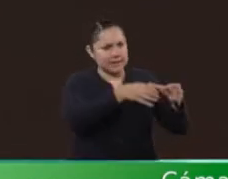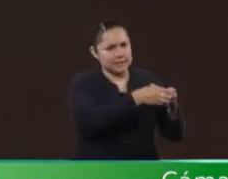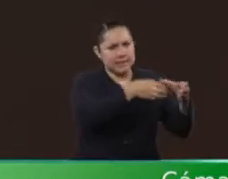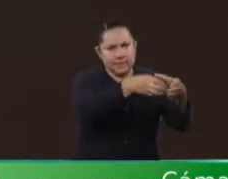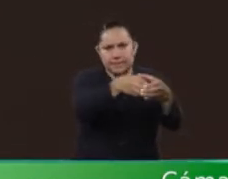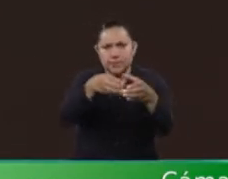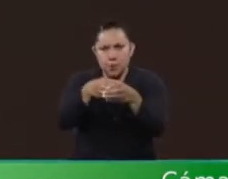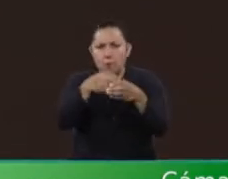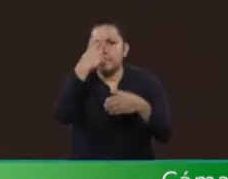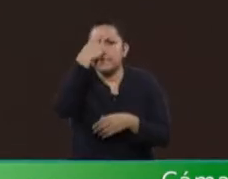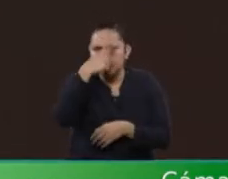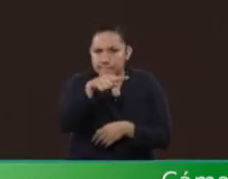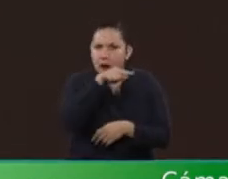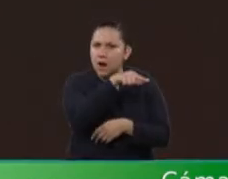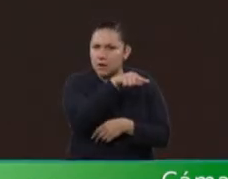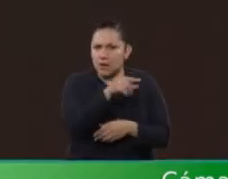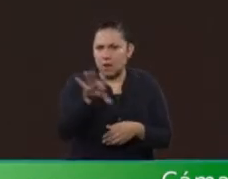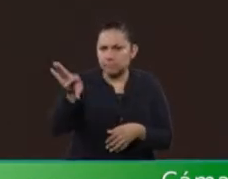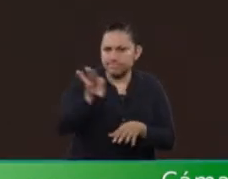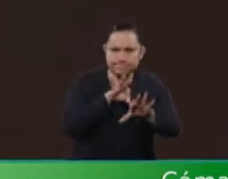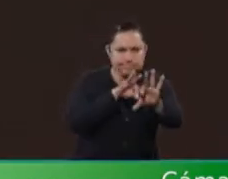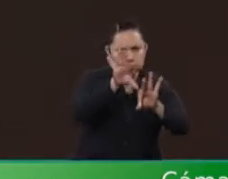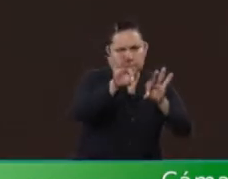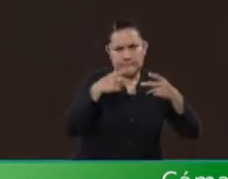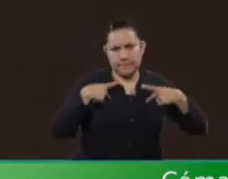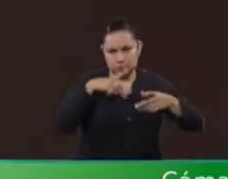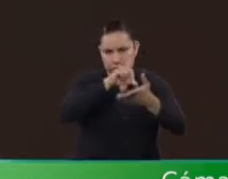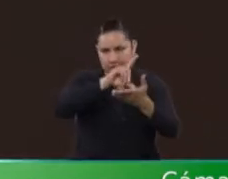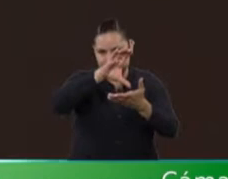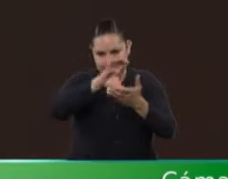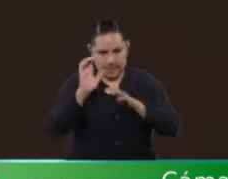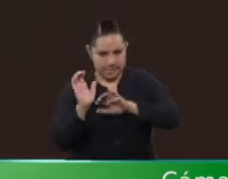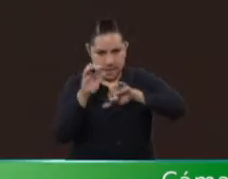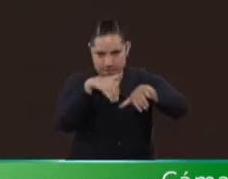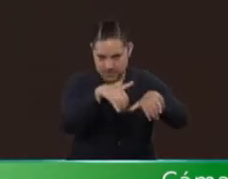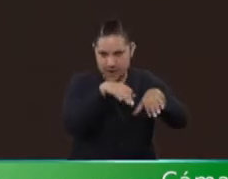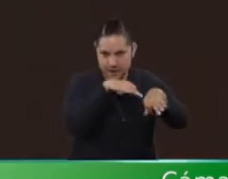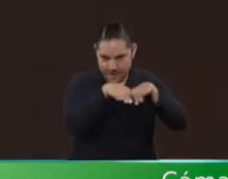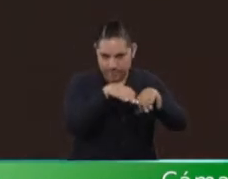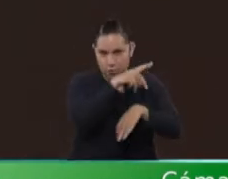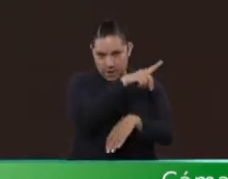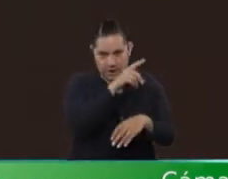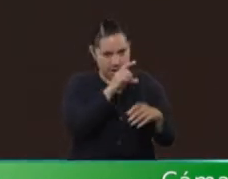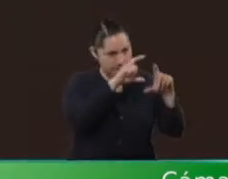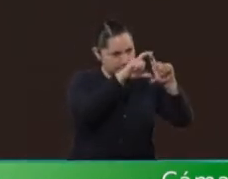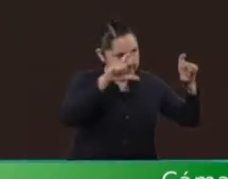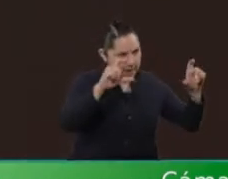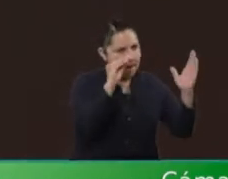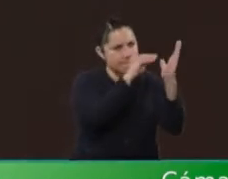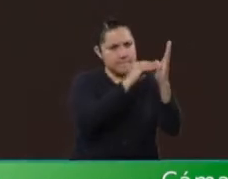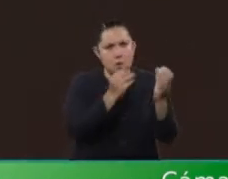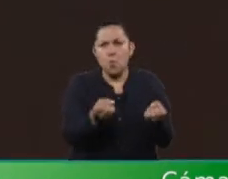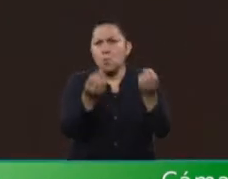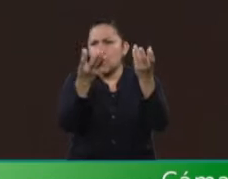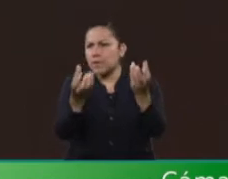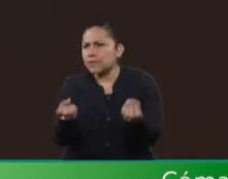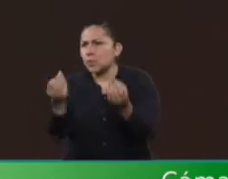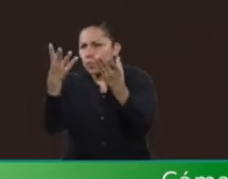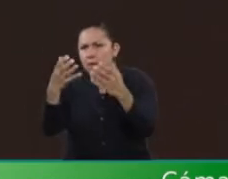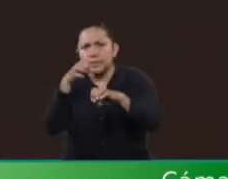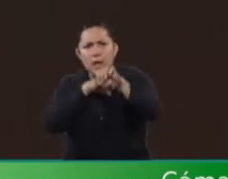laboral que emplean personas con discapacidad, el dato en el sexto informe es cero. Es decir, no hay